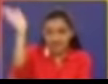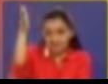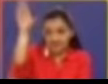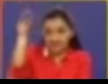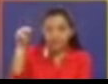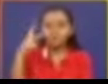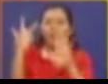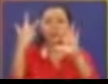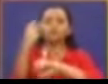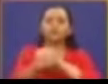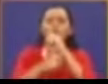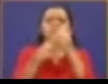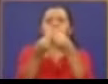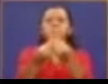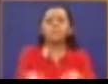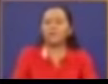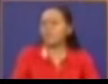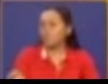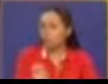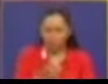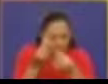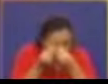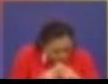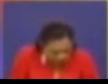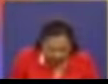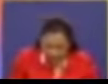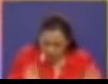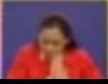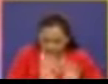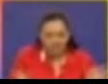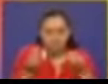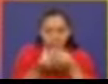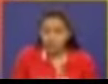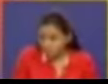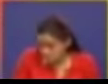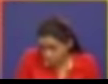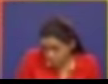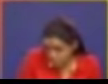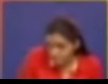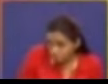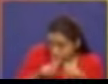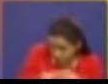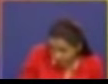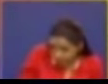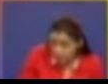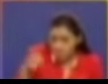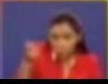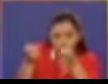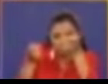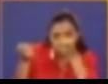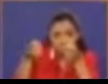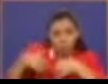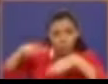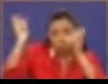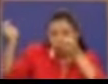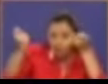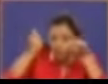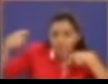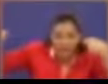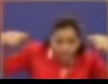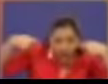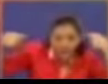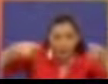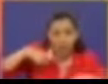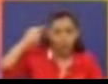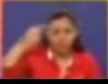perdidos. Claro, perdidos para su prepotencia, perdidos para el dominio que siempre tuvieron en los gobiernos, en los